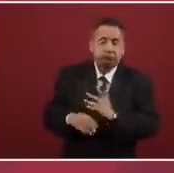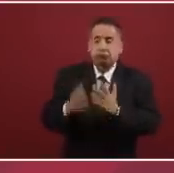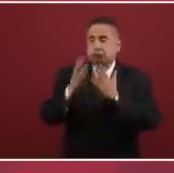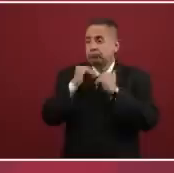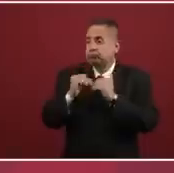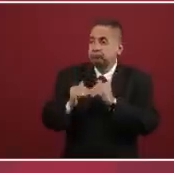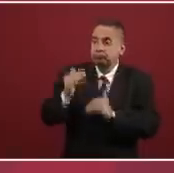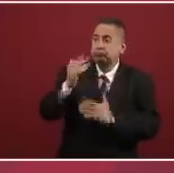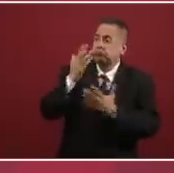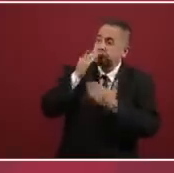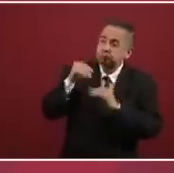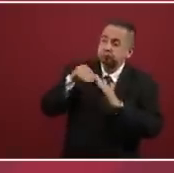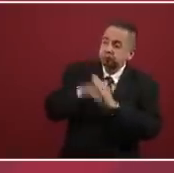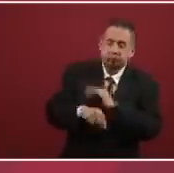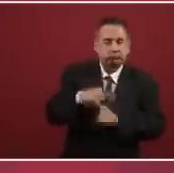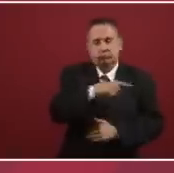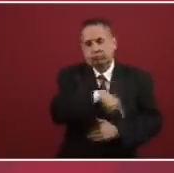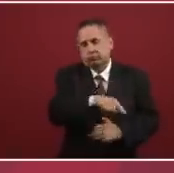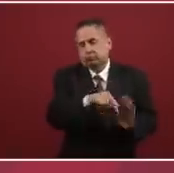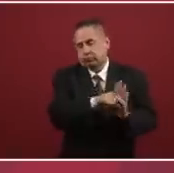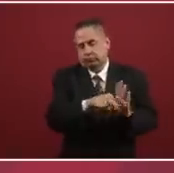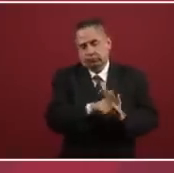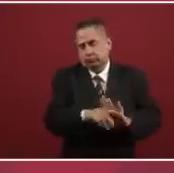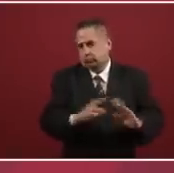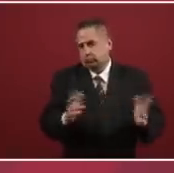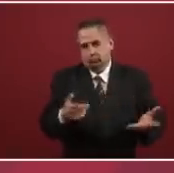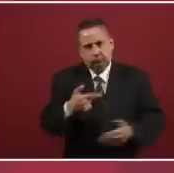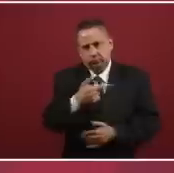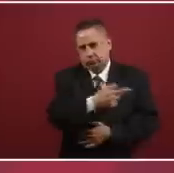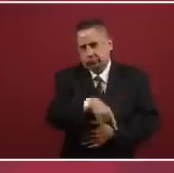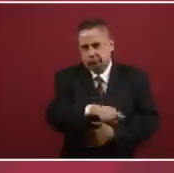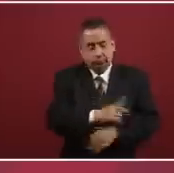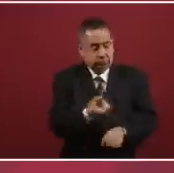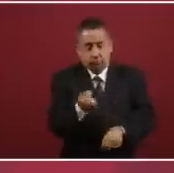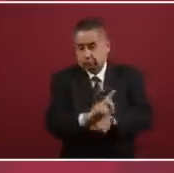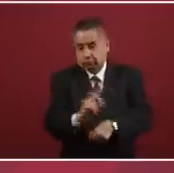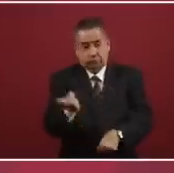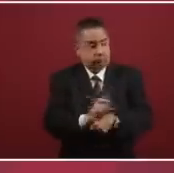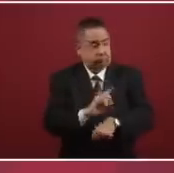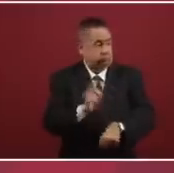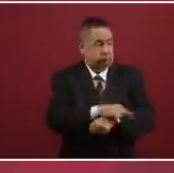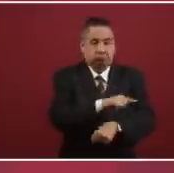las proyecciones de crecimiento. Eso es del diario.